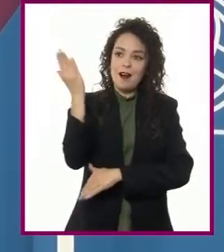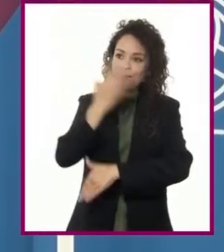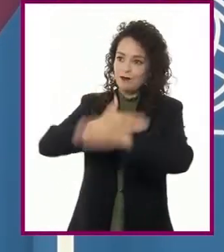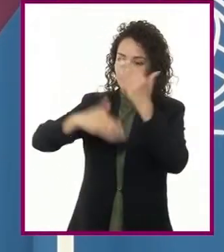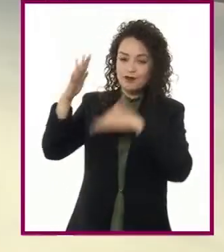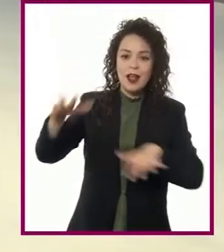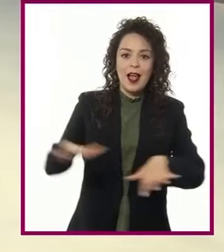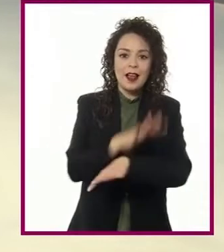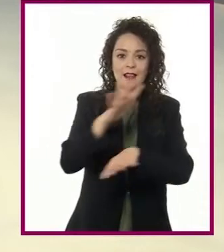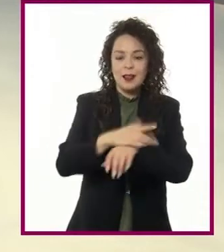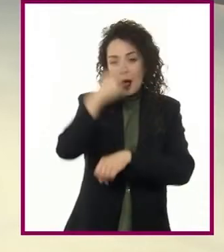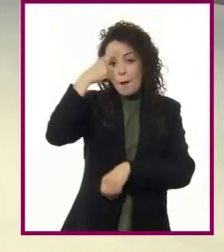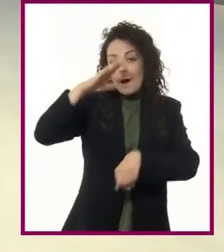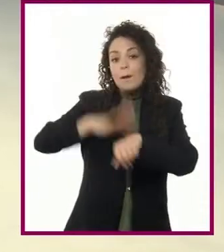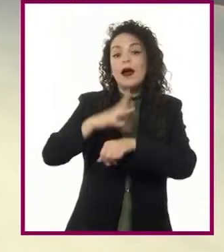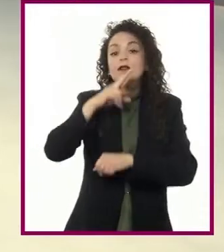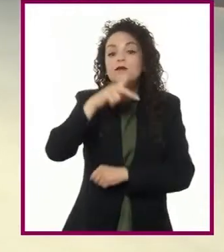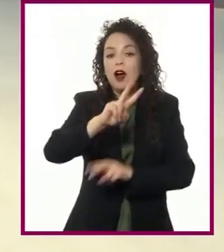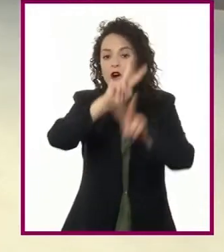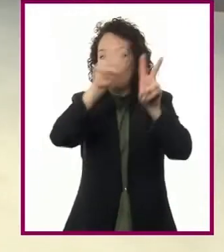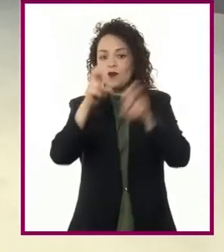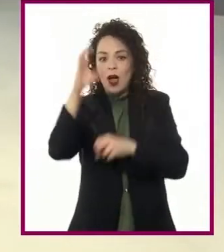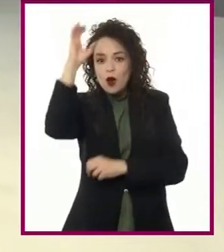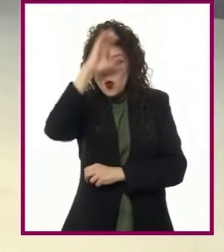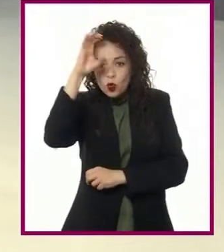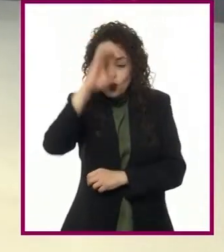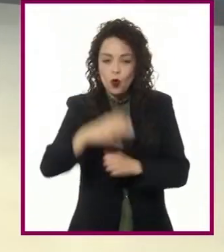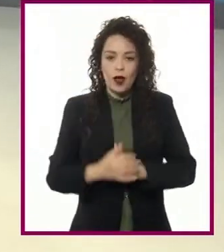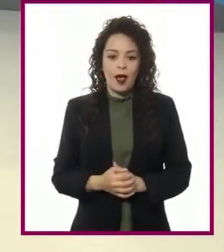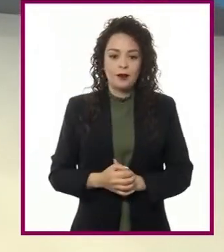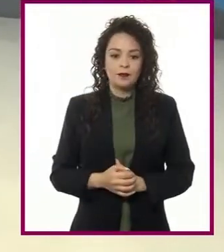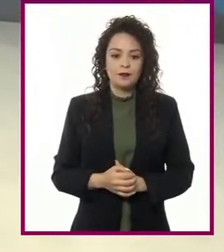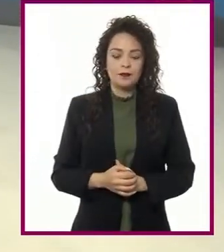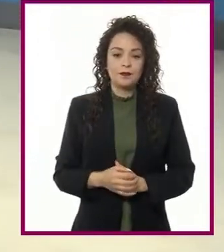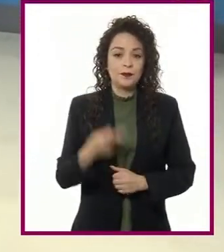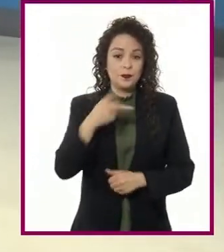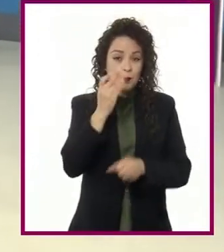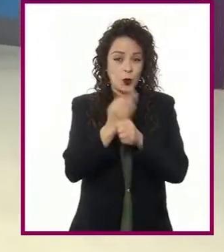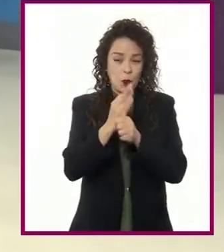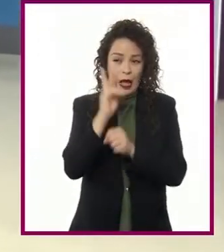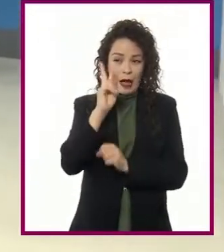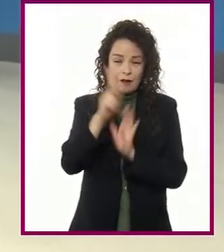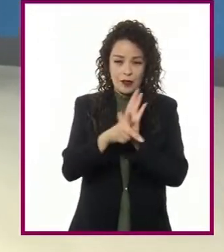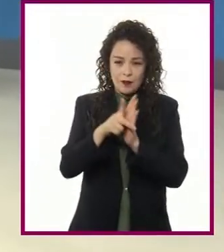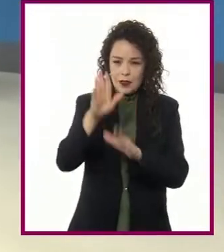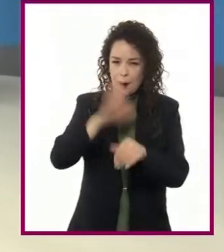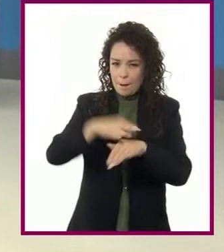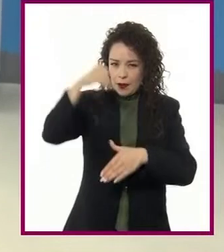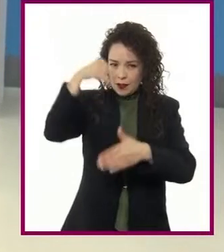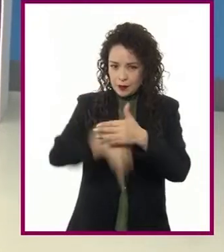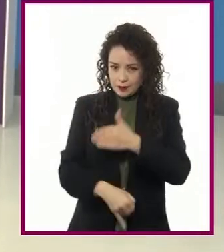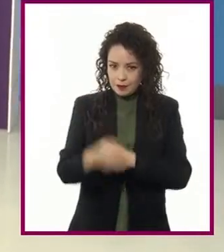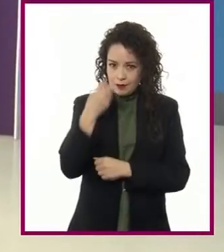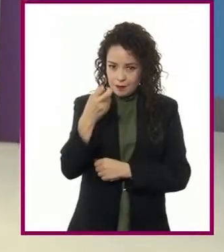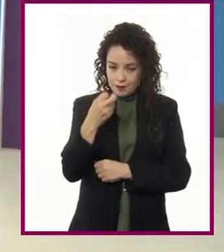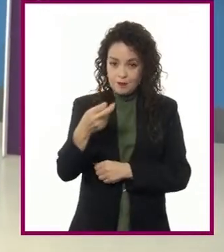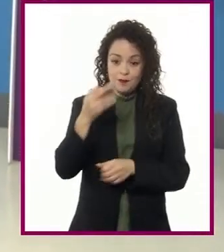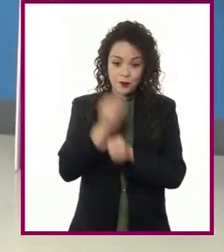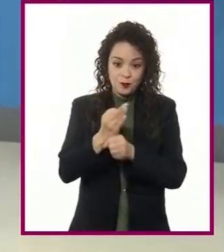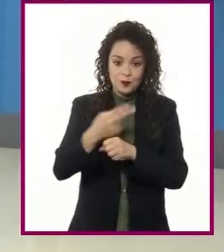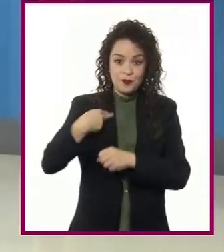cultura. Pero veamos y escuchemos el siguiente video que profundiza en la idea que hemos empezado a